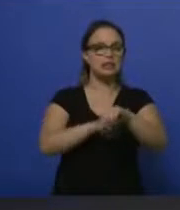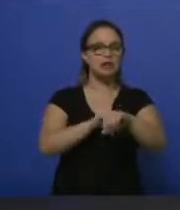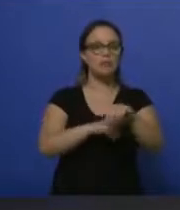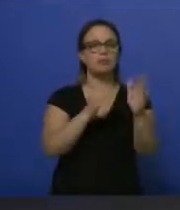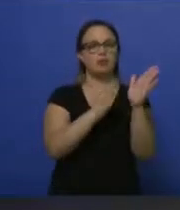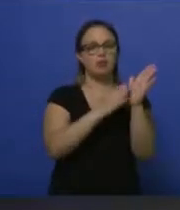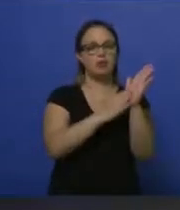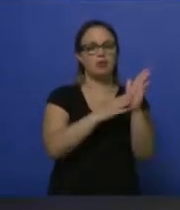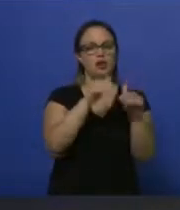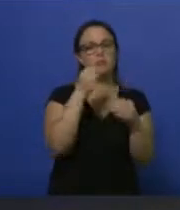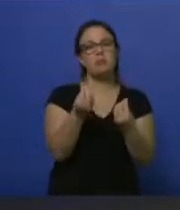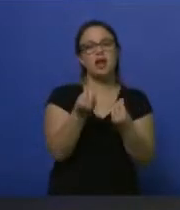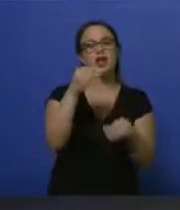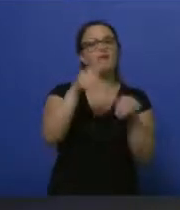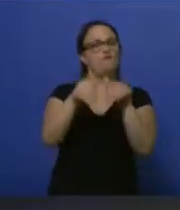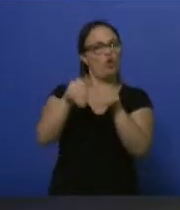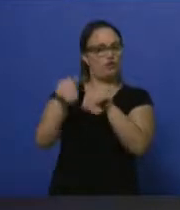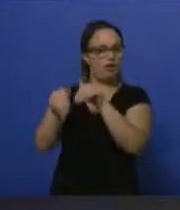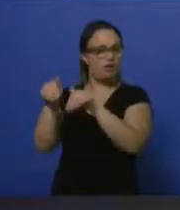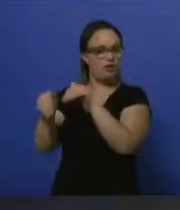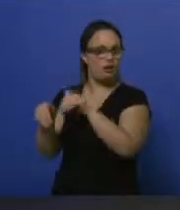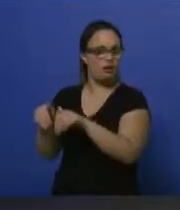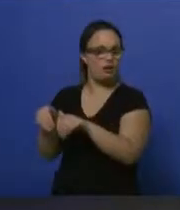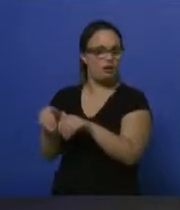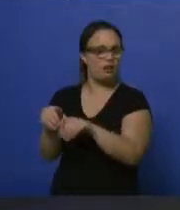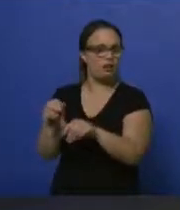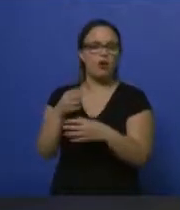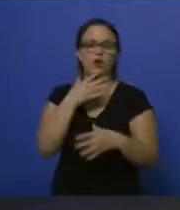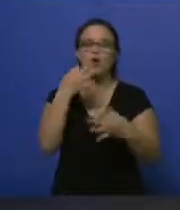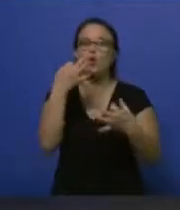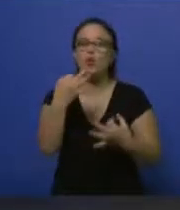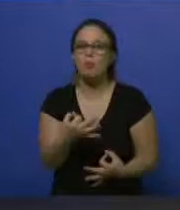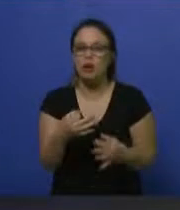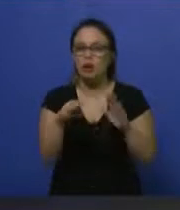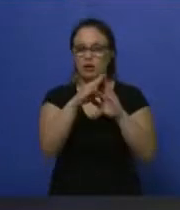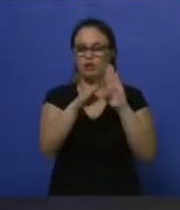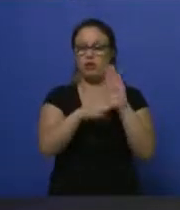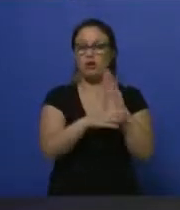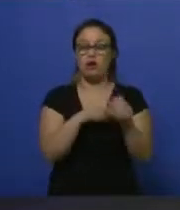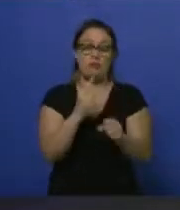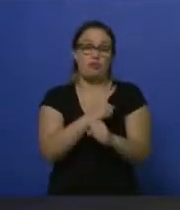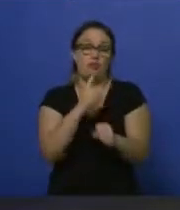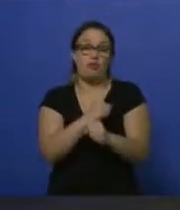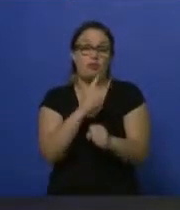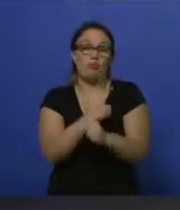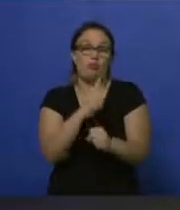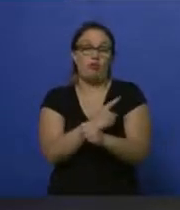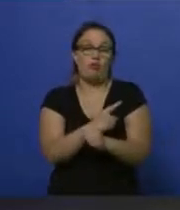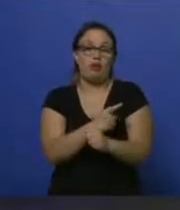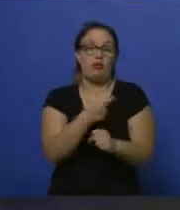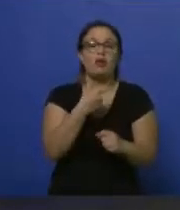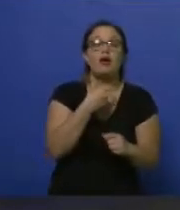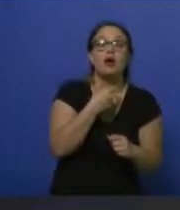no se viene pudiendo cumplir porque, y ya no se va a poder cumplir por el cronograma que tenemos. 11 de agosto paso, 27 de octubre